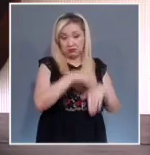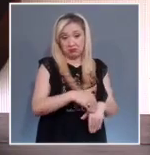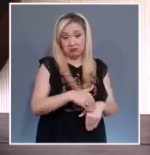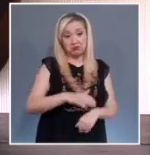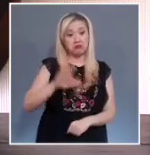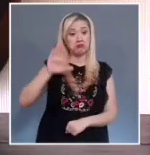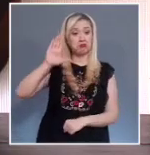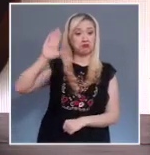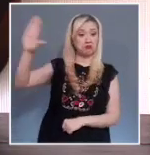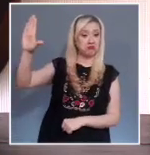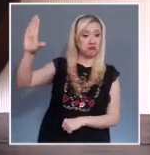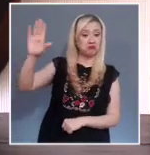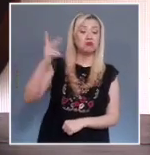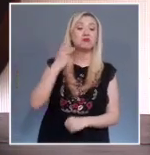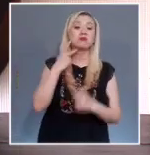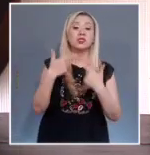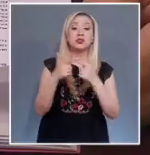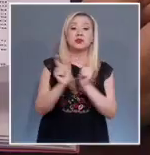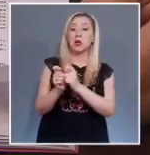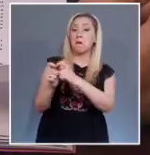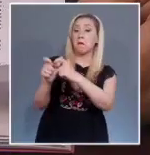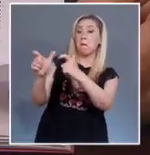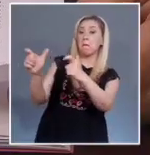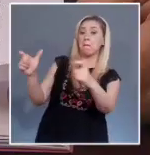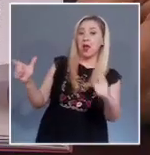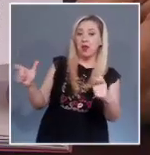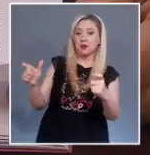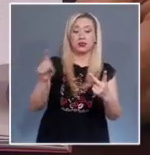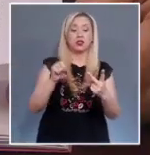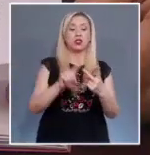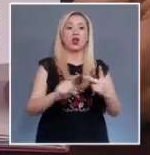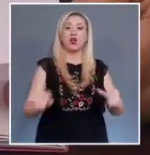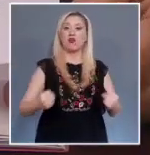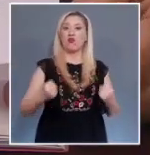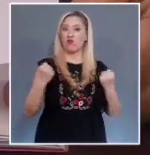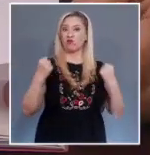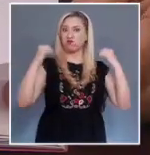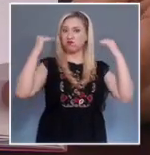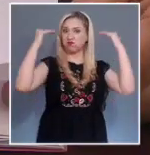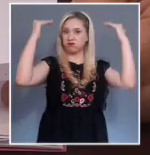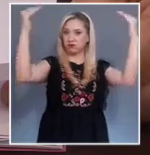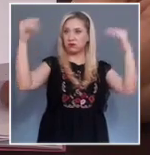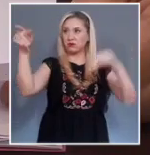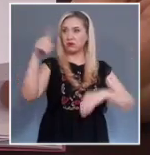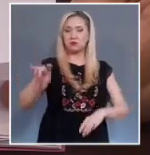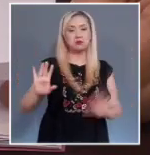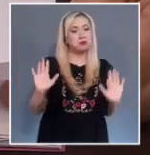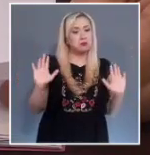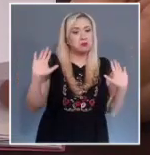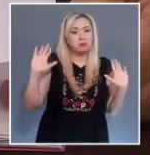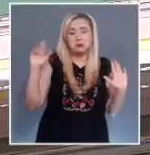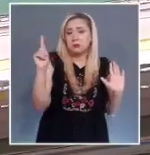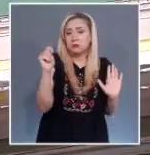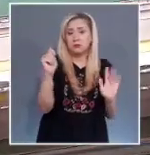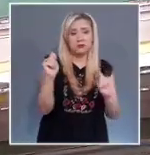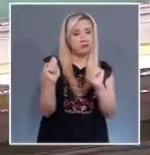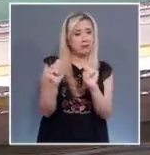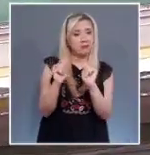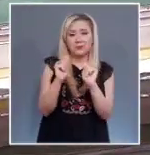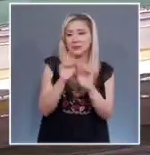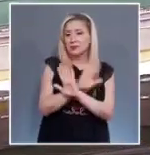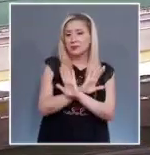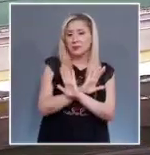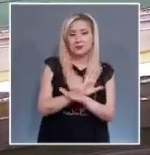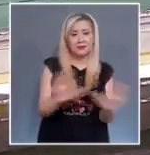y a los poderosos. La Constitución está para cumplirse y corresponde a los jueces de la más alta